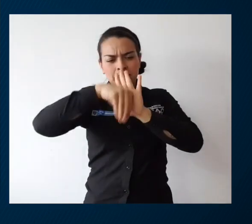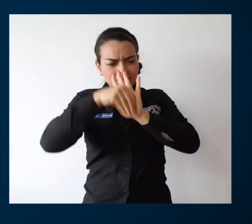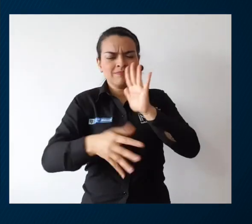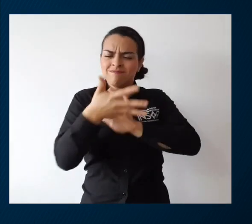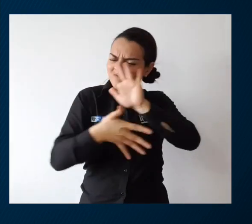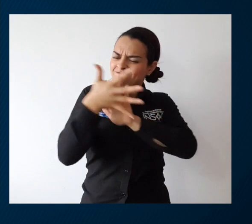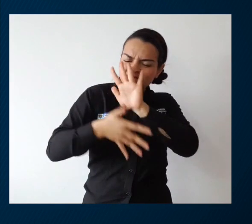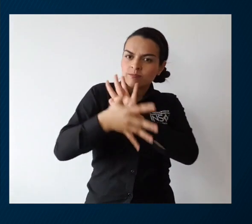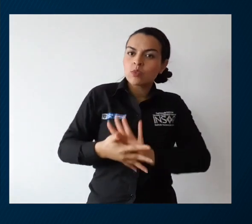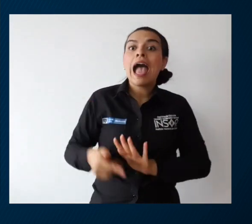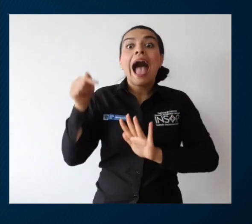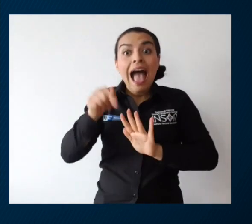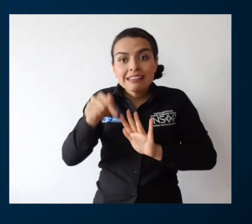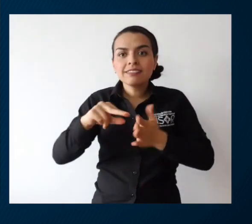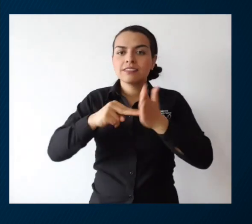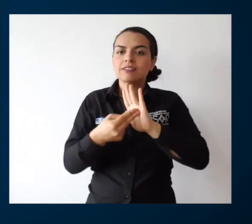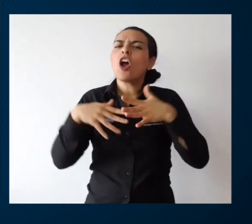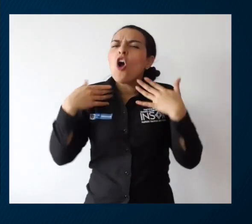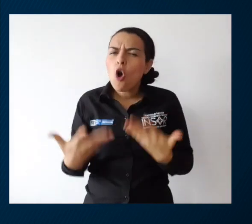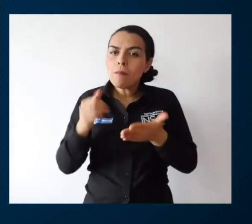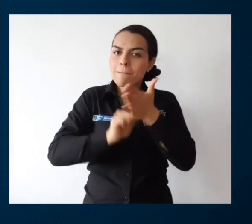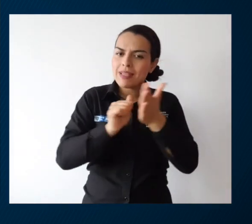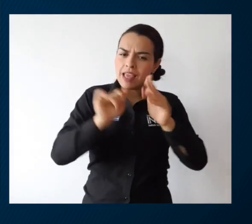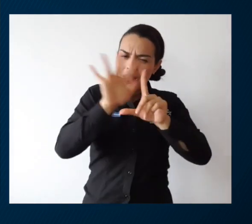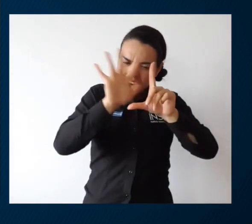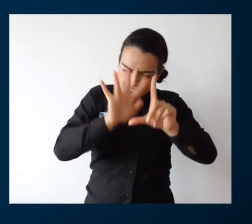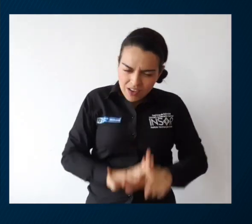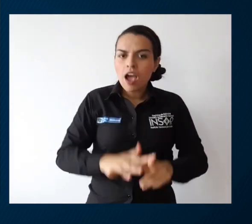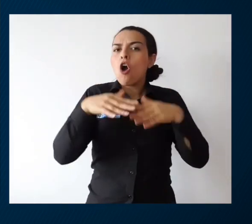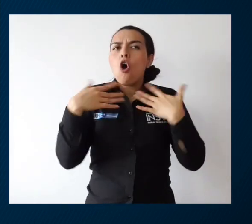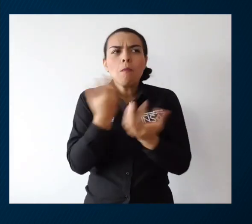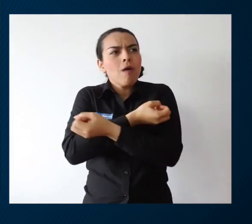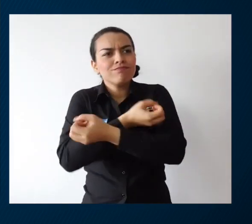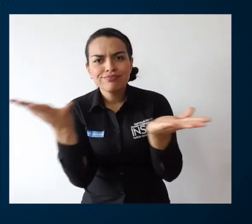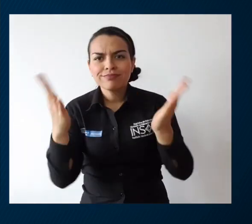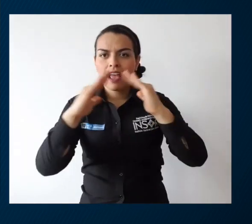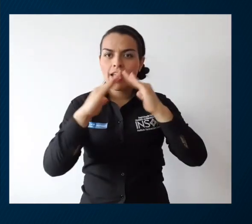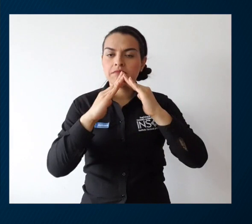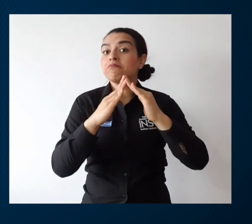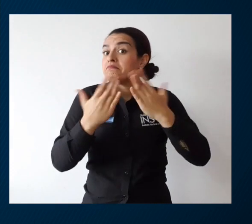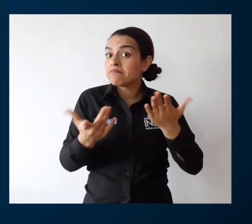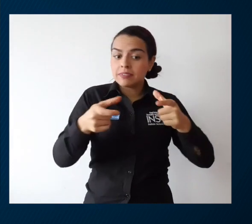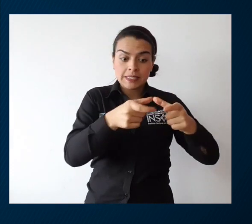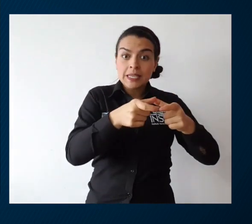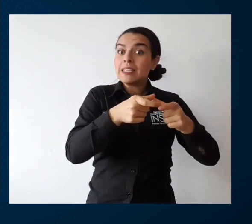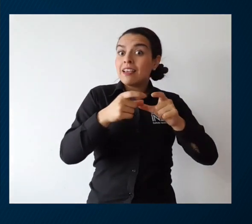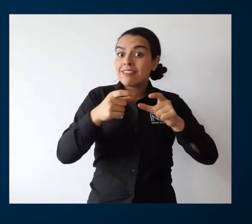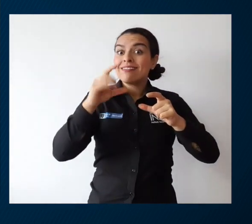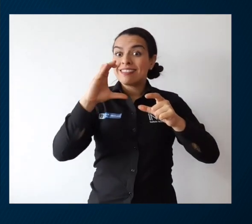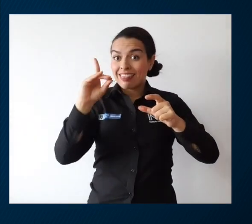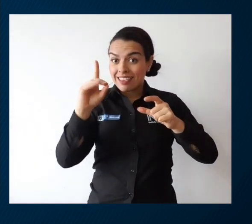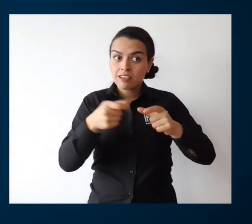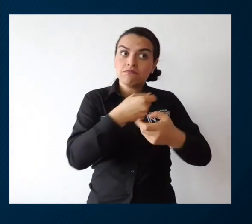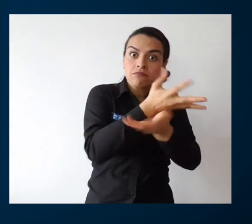en señas audiovisual. Entonces, ¿cómo llegar con este material a las casas? Sea vía de CDs o sea por vía de WhatsApp o de